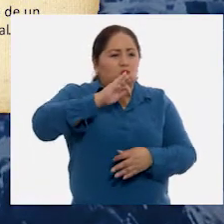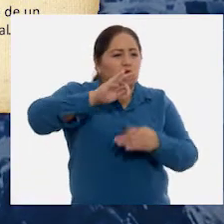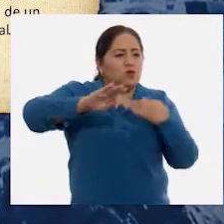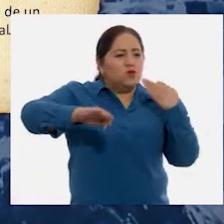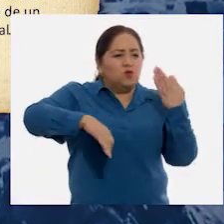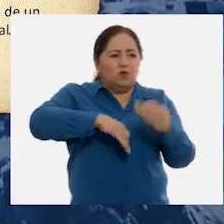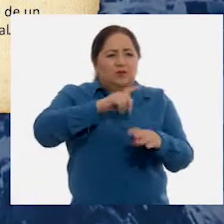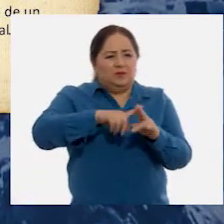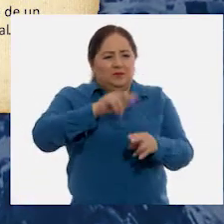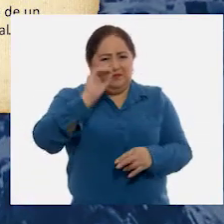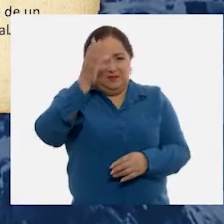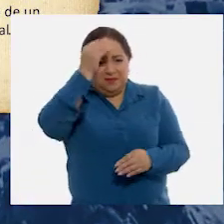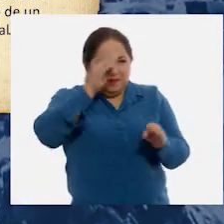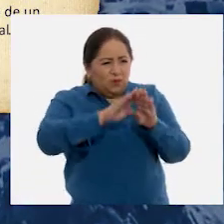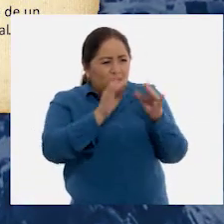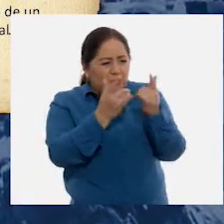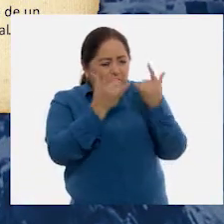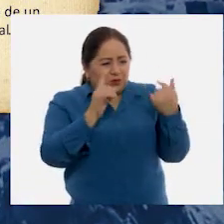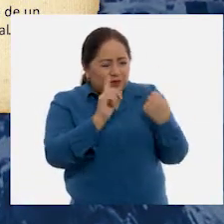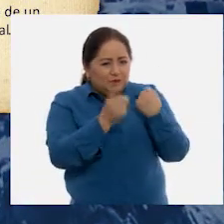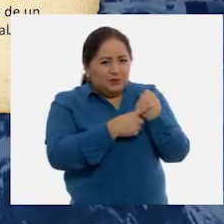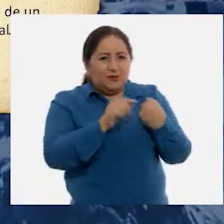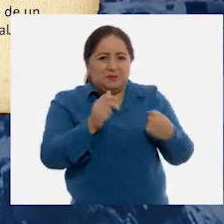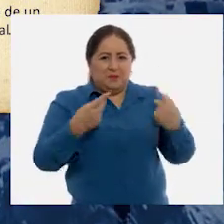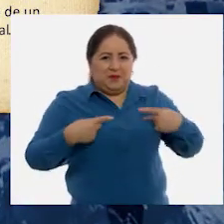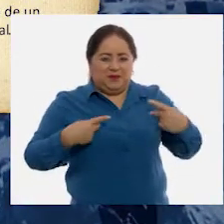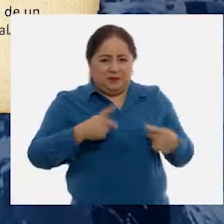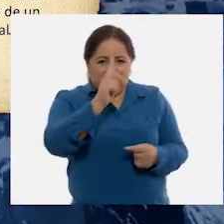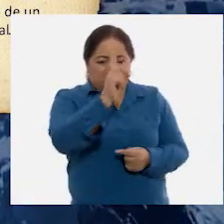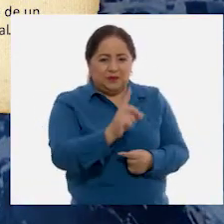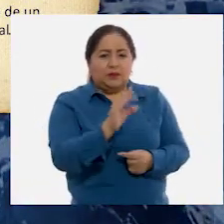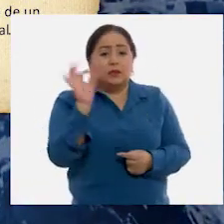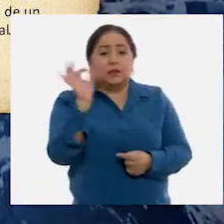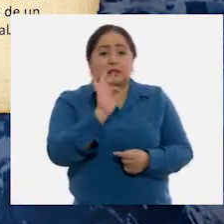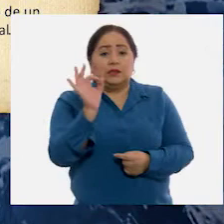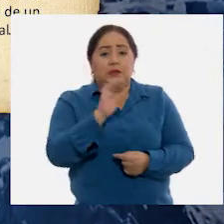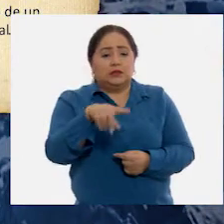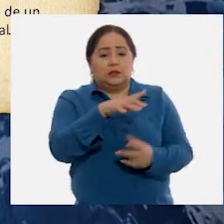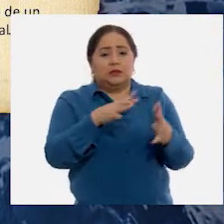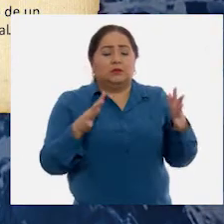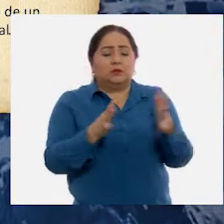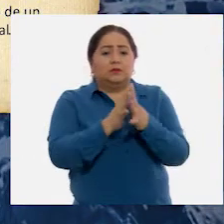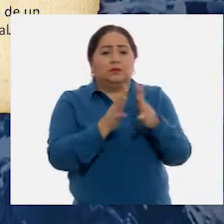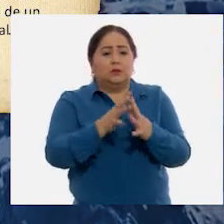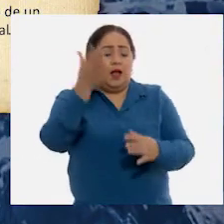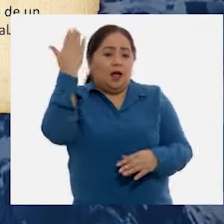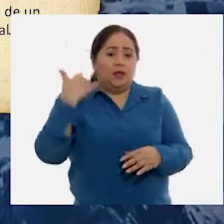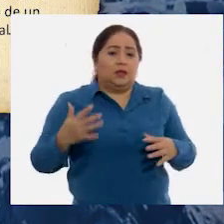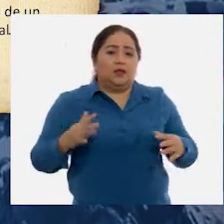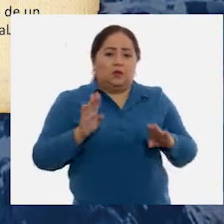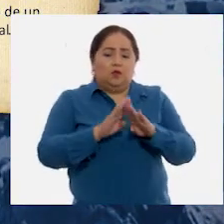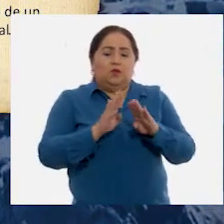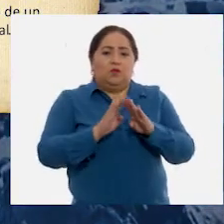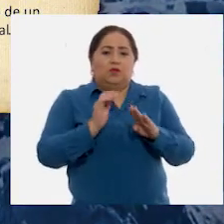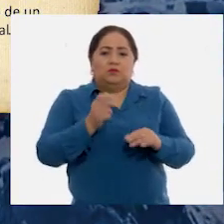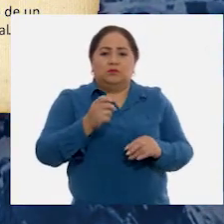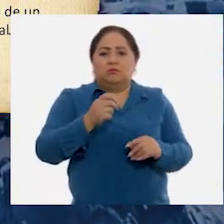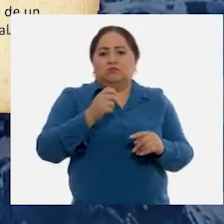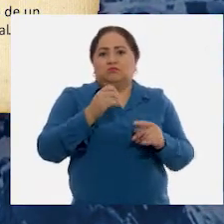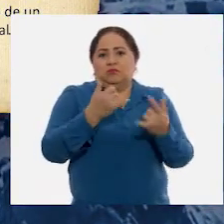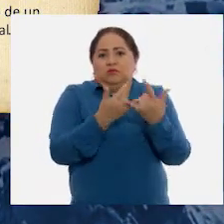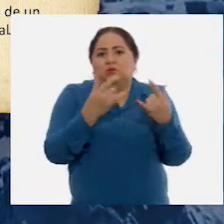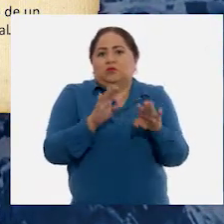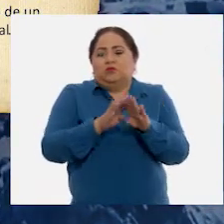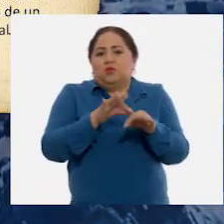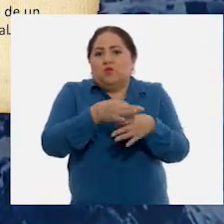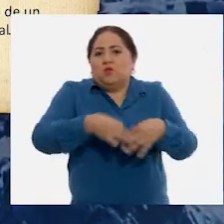lo aprendido sobre el proceso histórico y el personaje, que esas batallas fueron fundamentales para la construcción del mito.